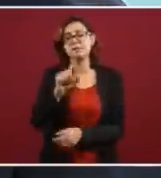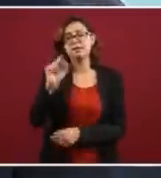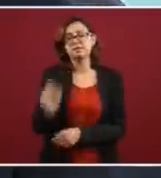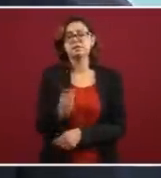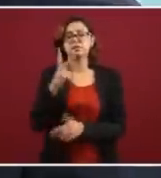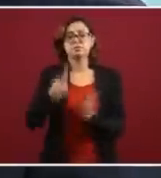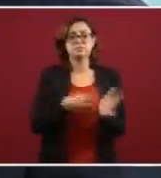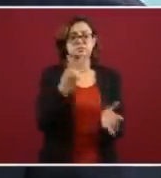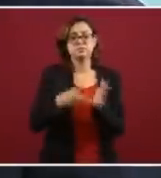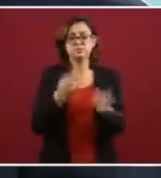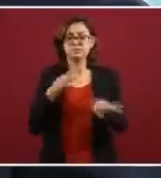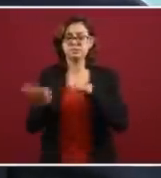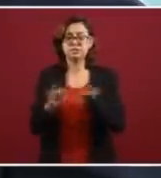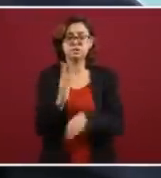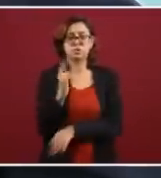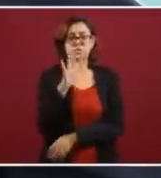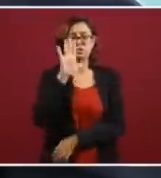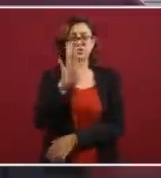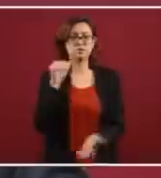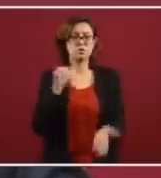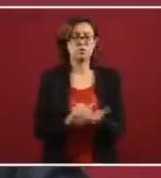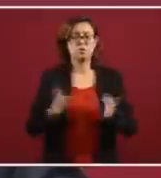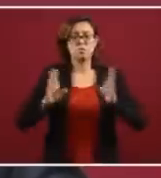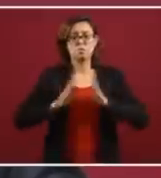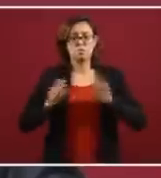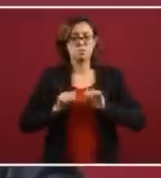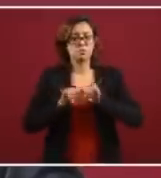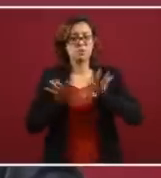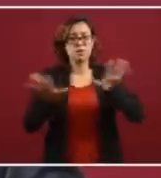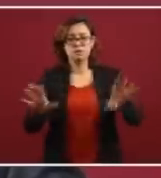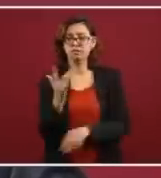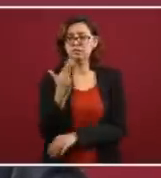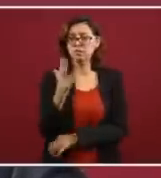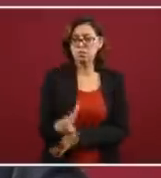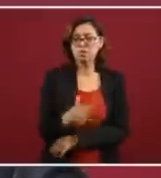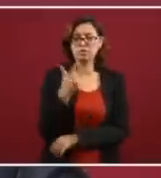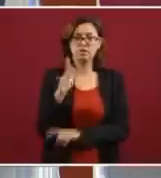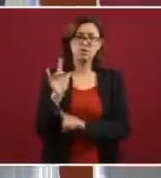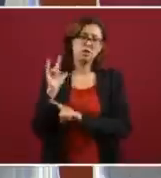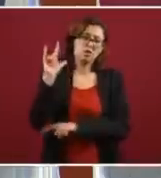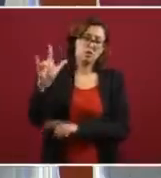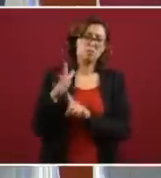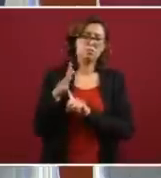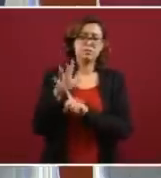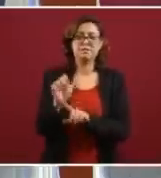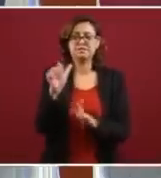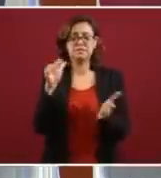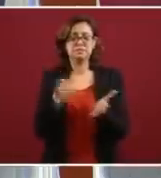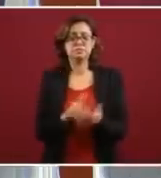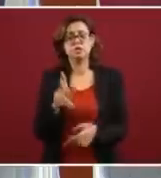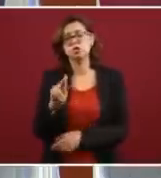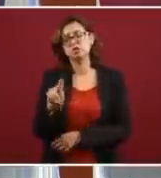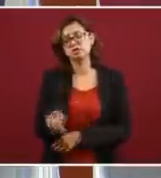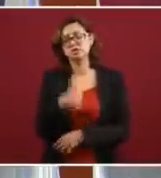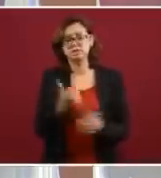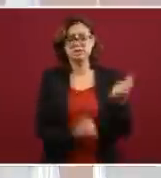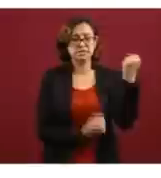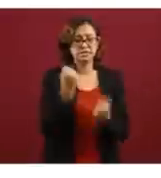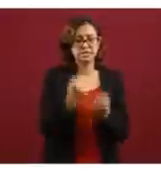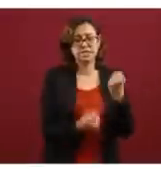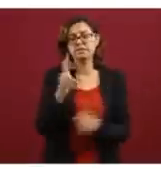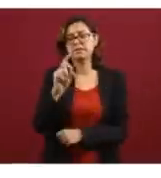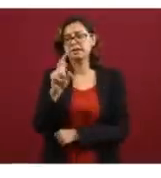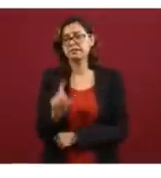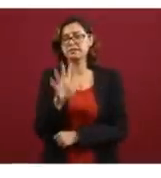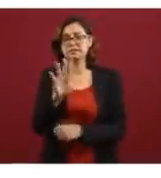con 55,000 elementos, 52 aeronaves, 6,086 vehículos, 35